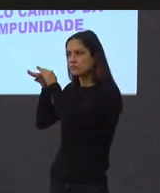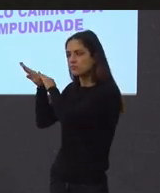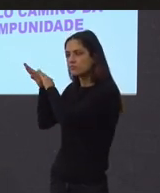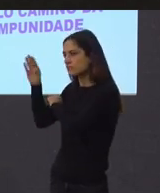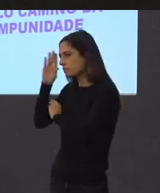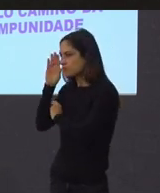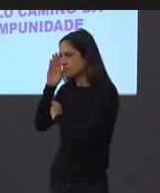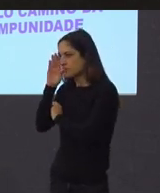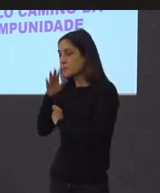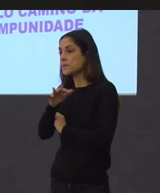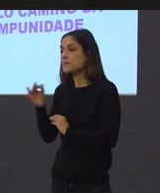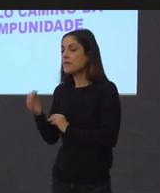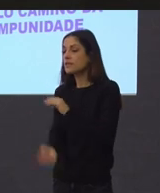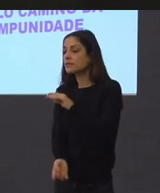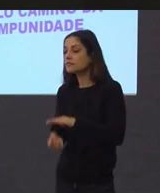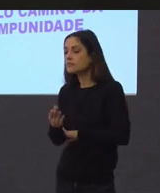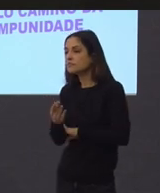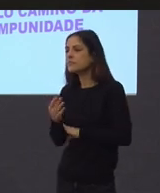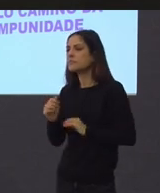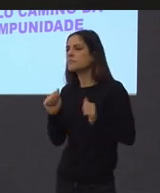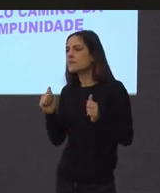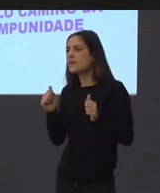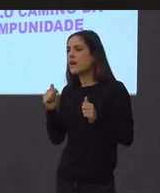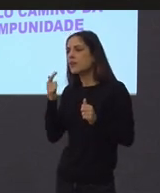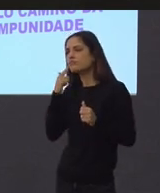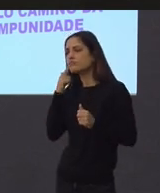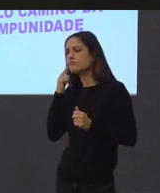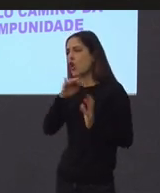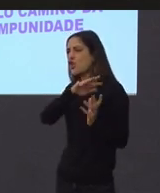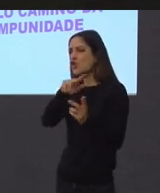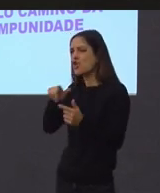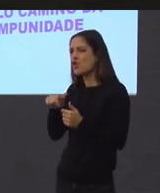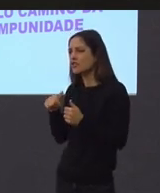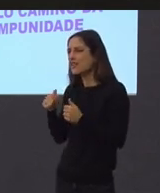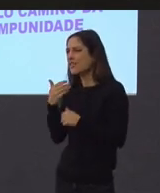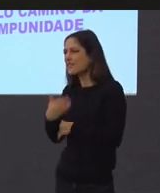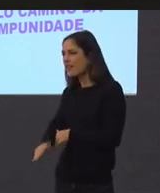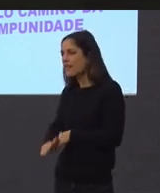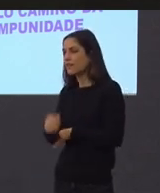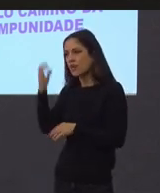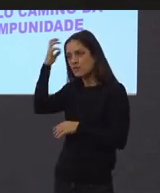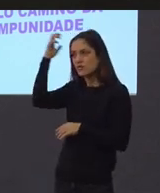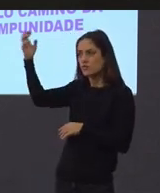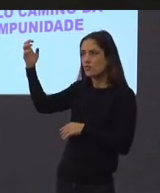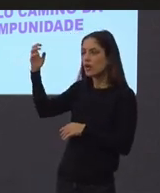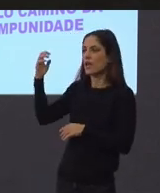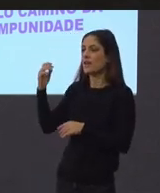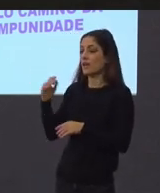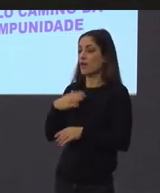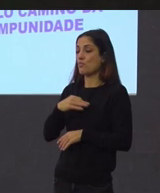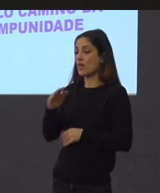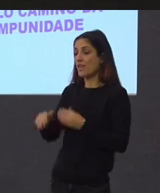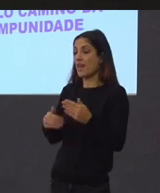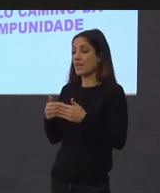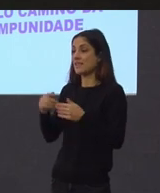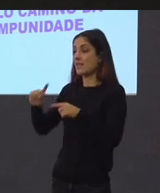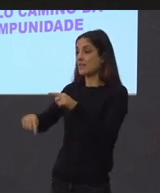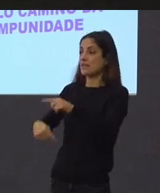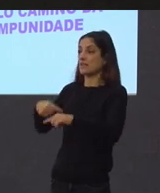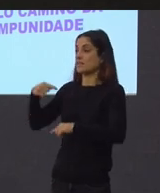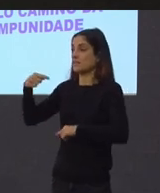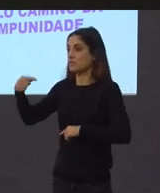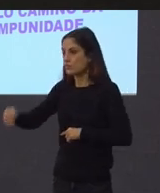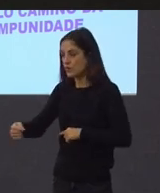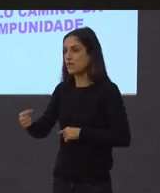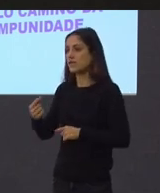a orixe dos escándalos na monarquía son anteriores incluso á restauración da monarquía da morte